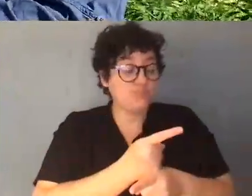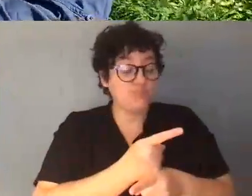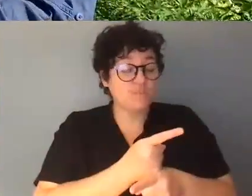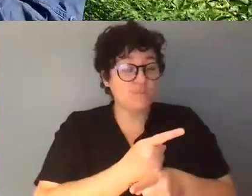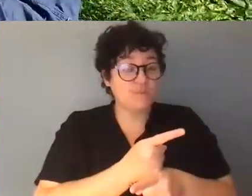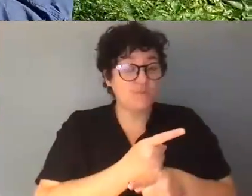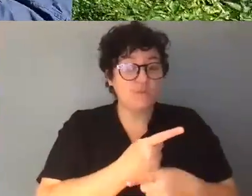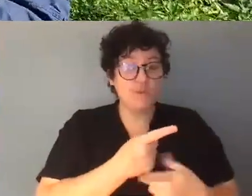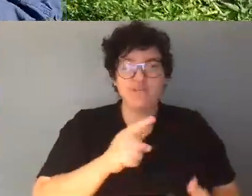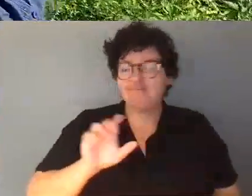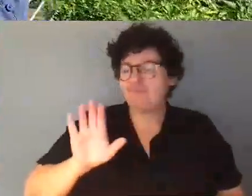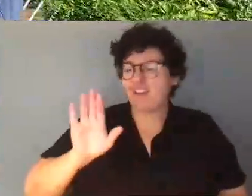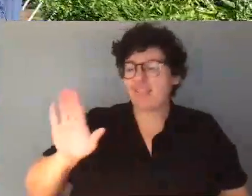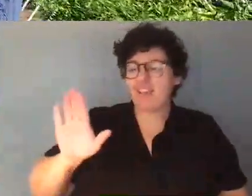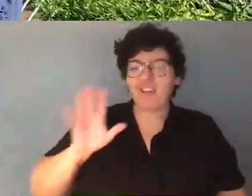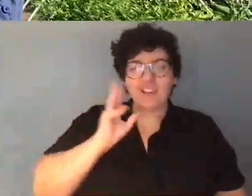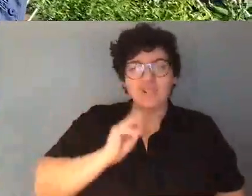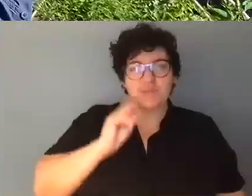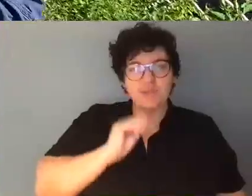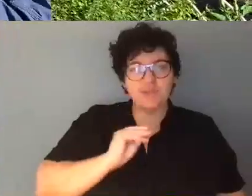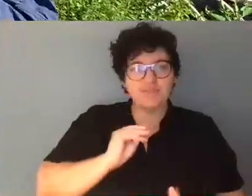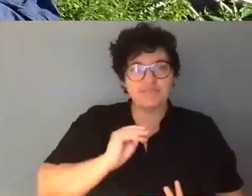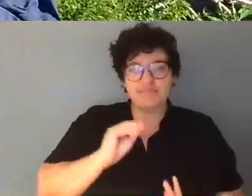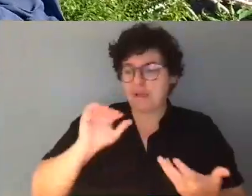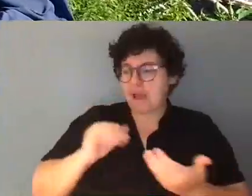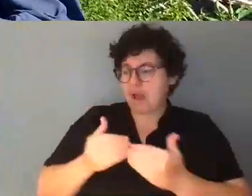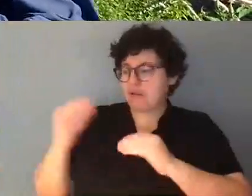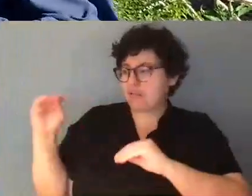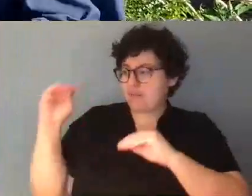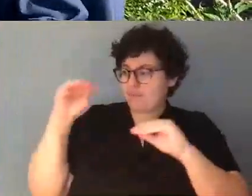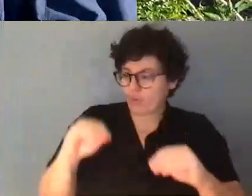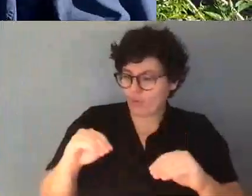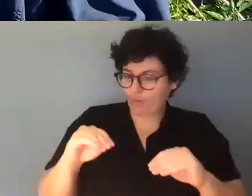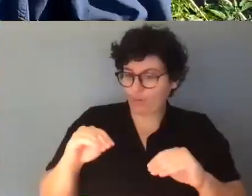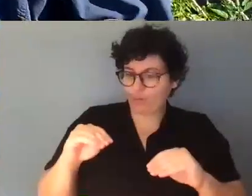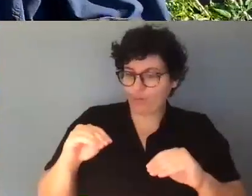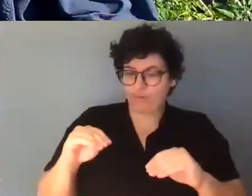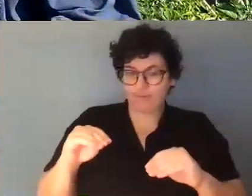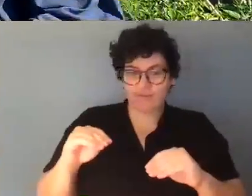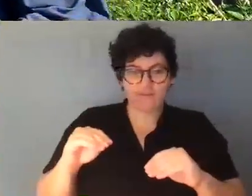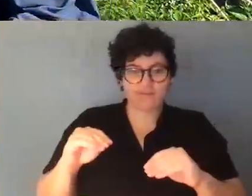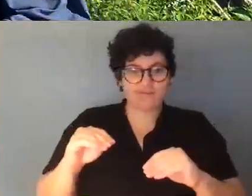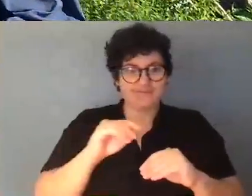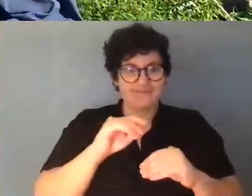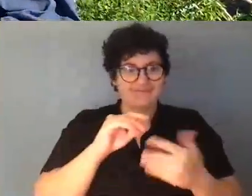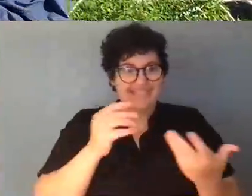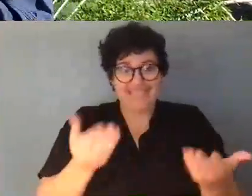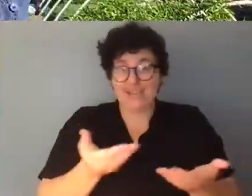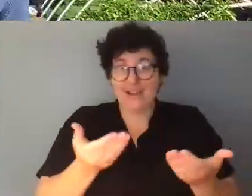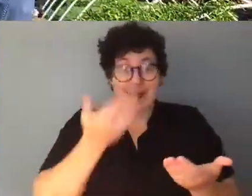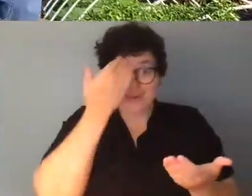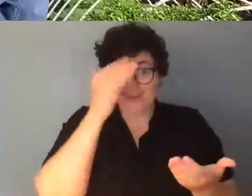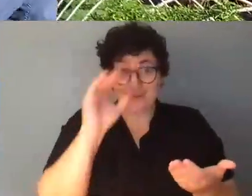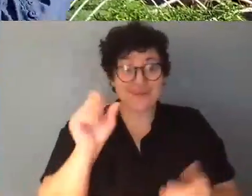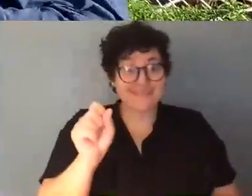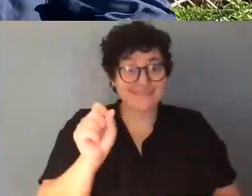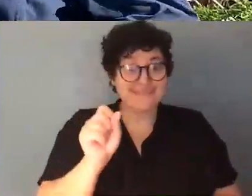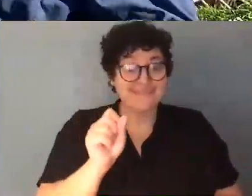sí, y no entiendo exactamente qué fue su experiencia para que llegaron aquí.